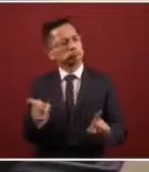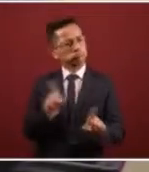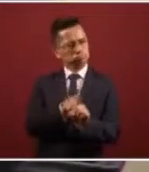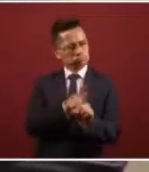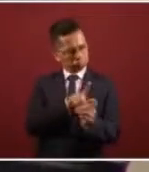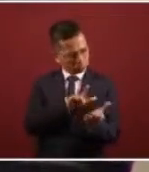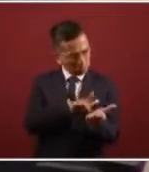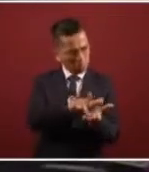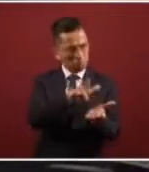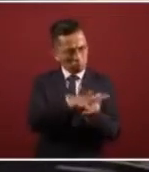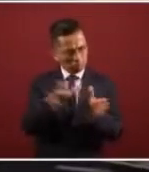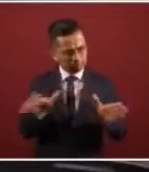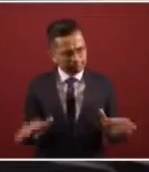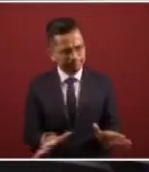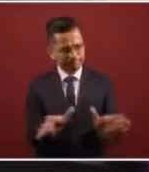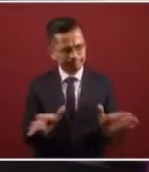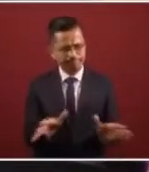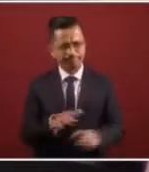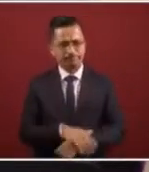no ha sabido